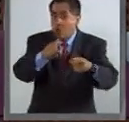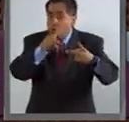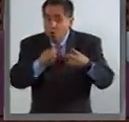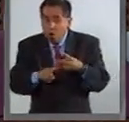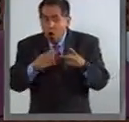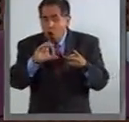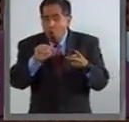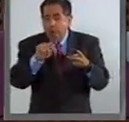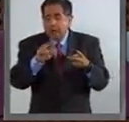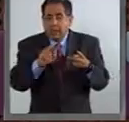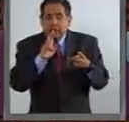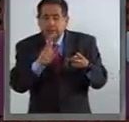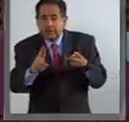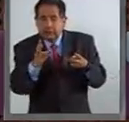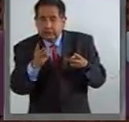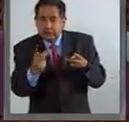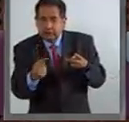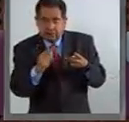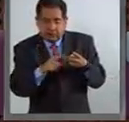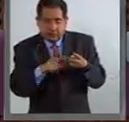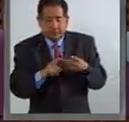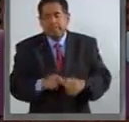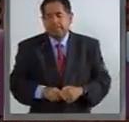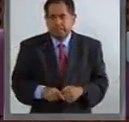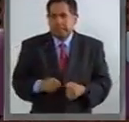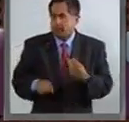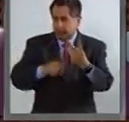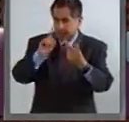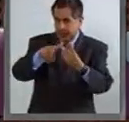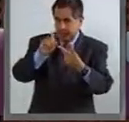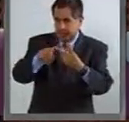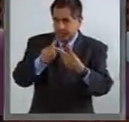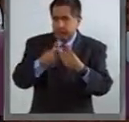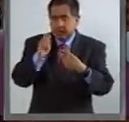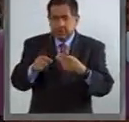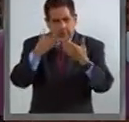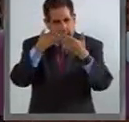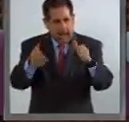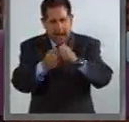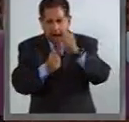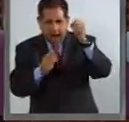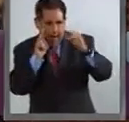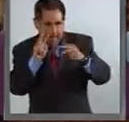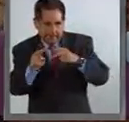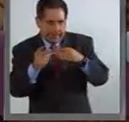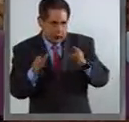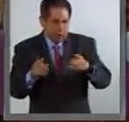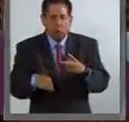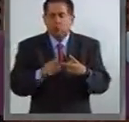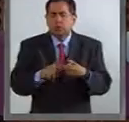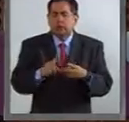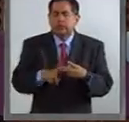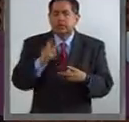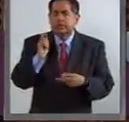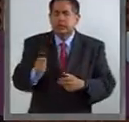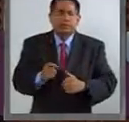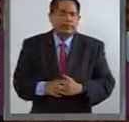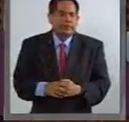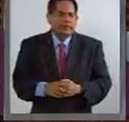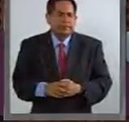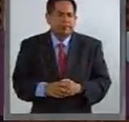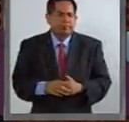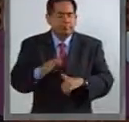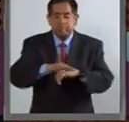el primer pilar del Parlamento Abierto es este. El segundo pilar del Parlamento Abierto es